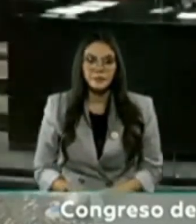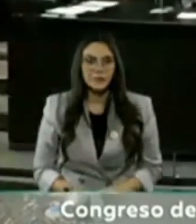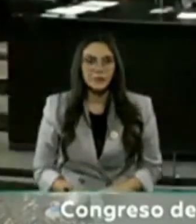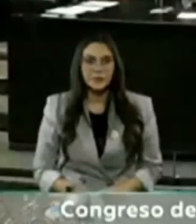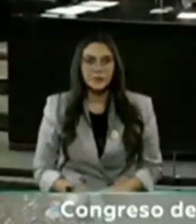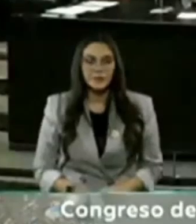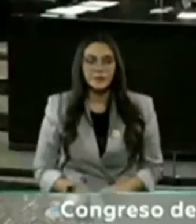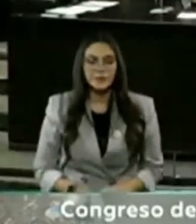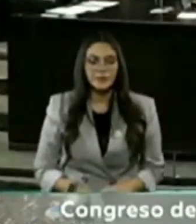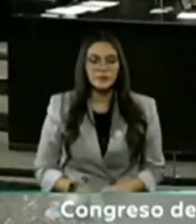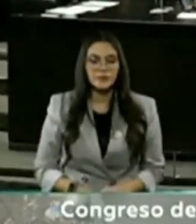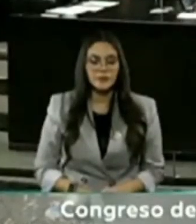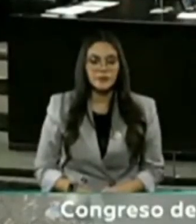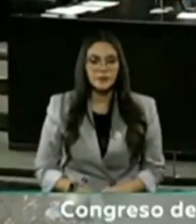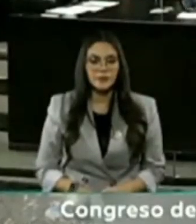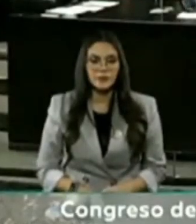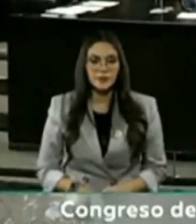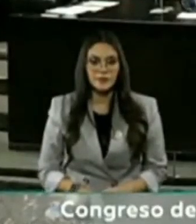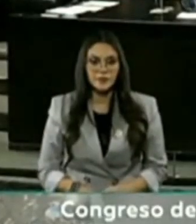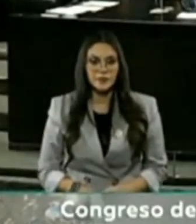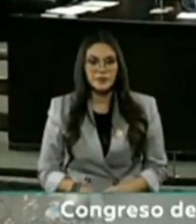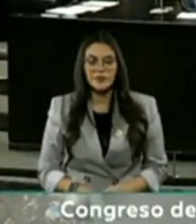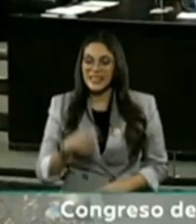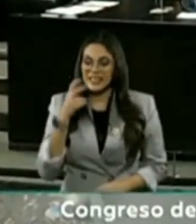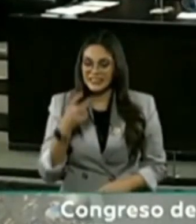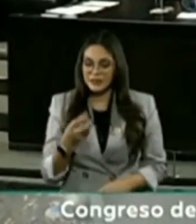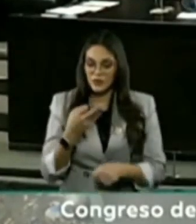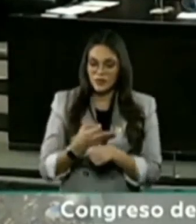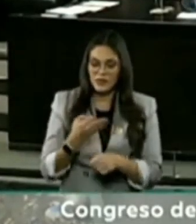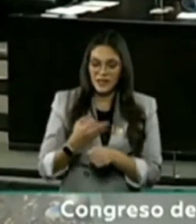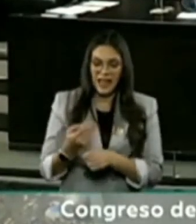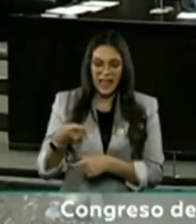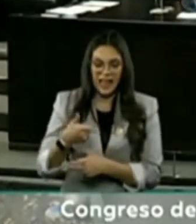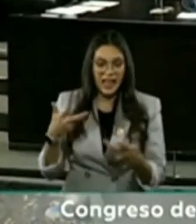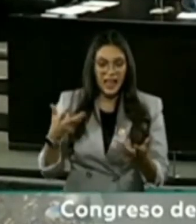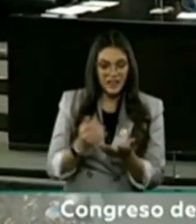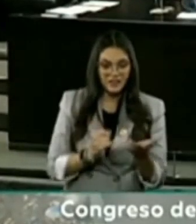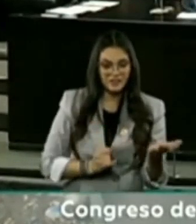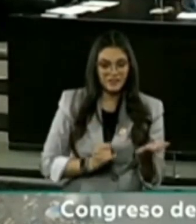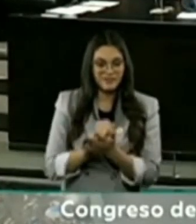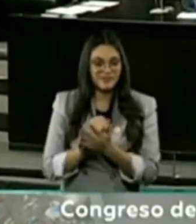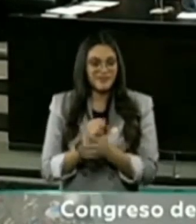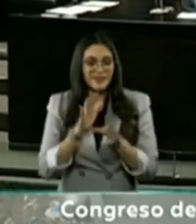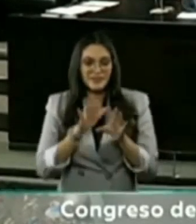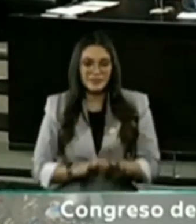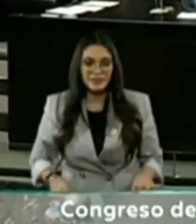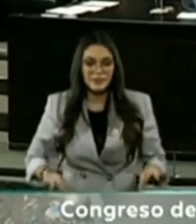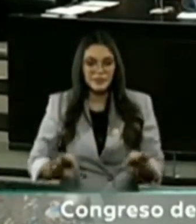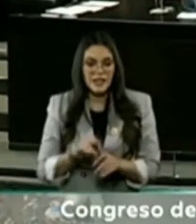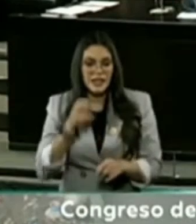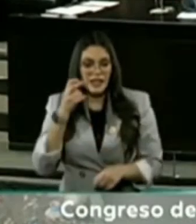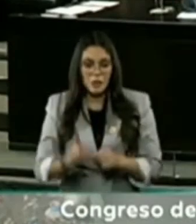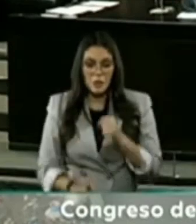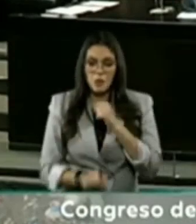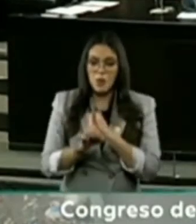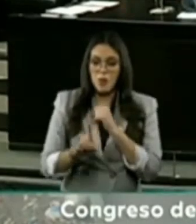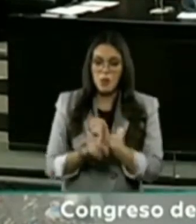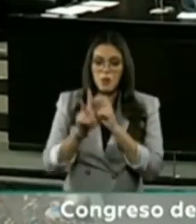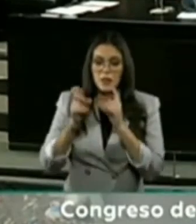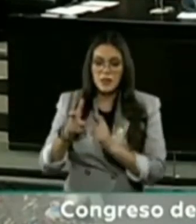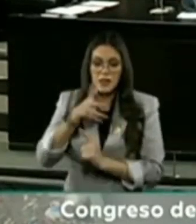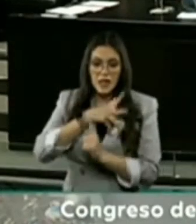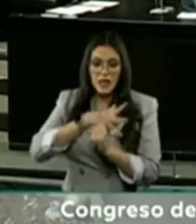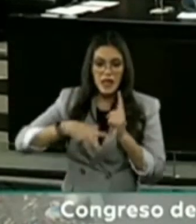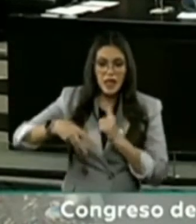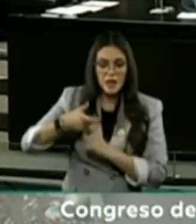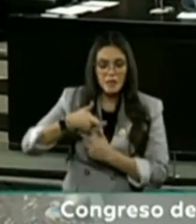Este es el saldo innegable de un país en quiebra financiera y